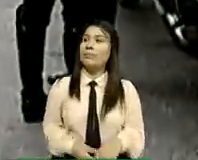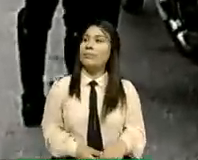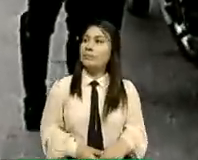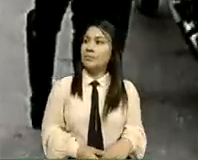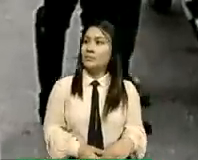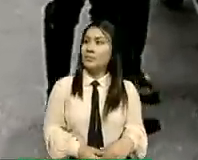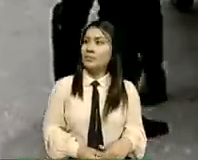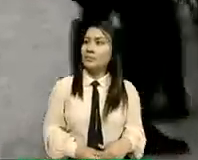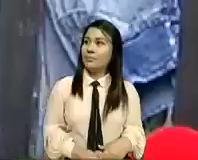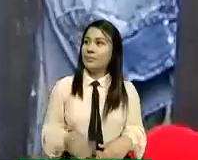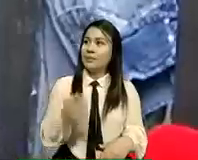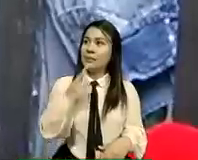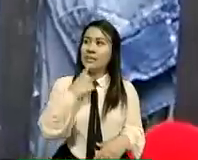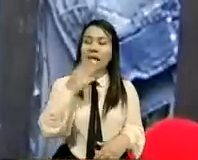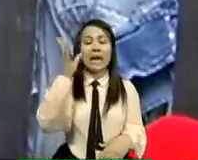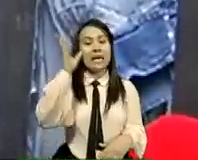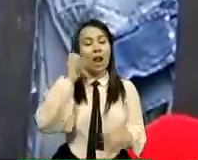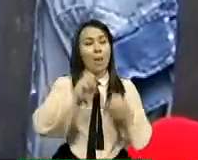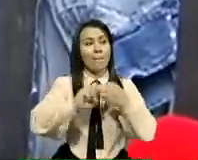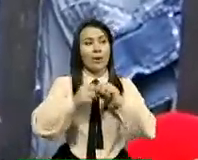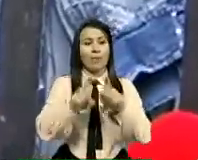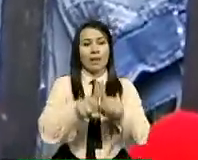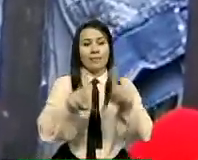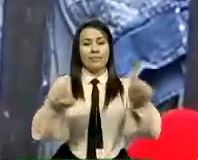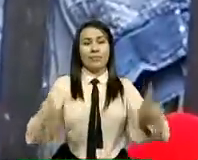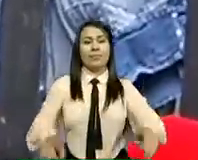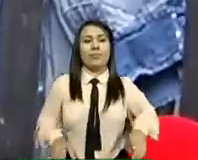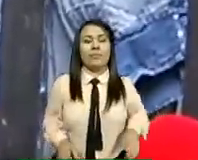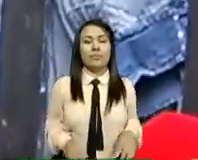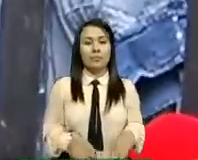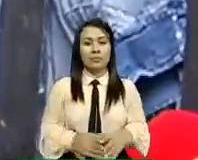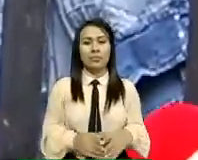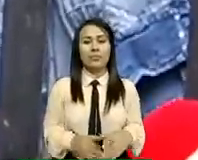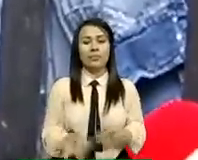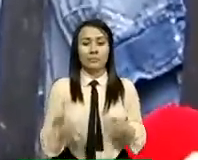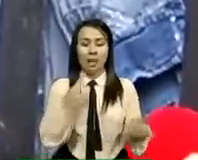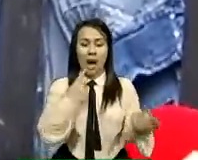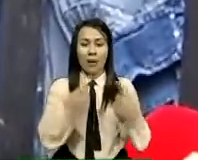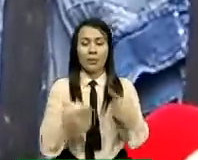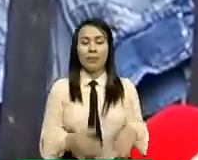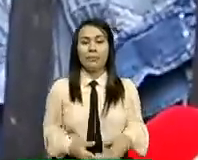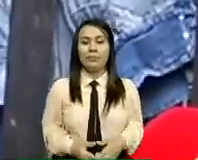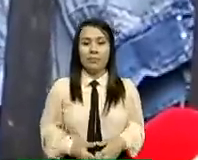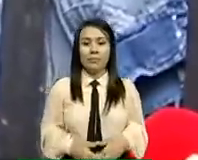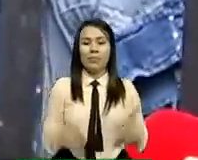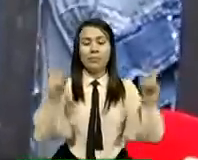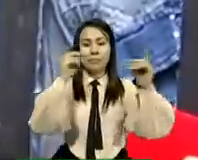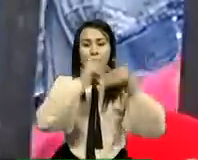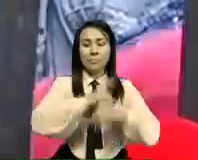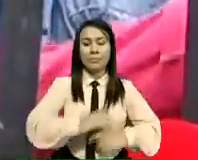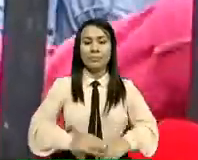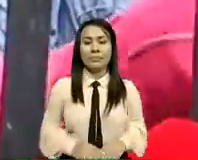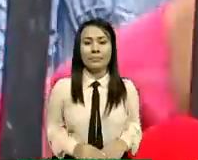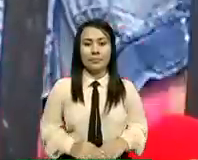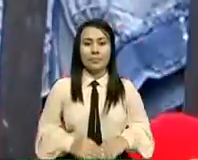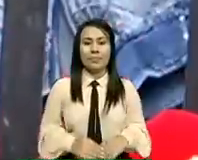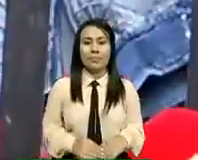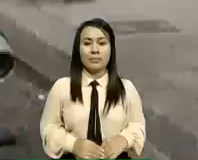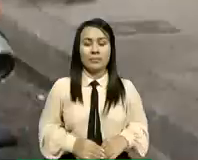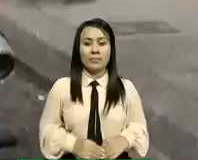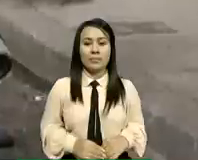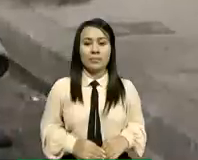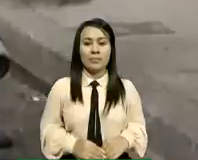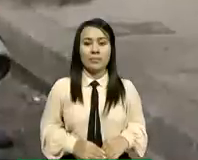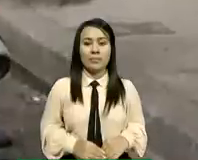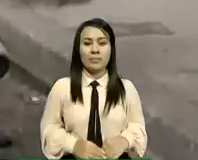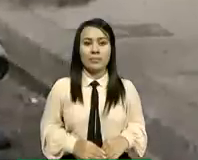familiar tal vez de ellos? No se vio nada. No. Simplemente llegó la policía y acordonó el sector.